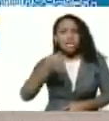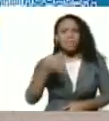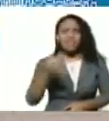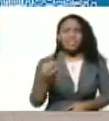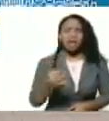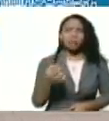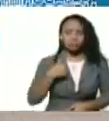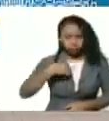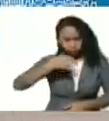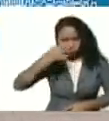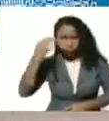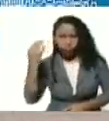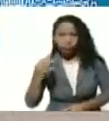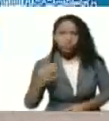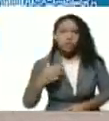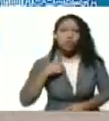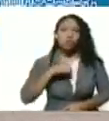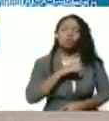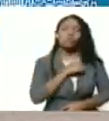verdad, que nosotros